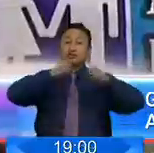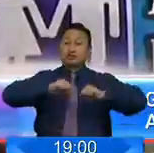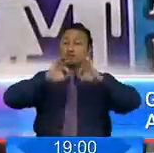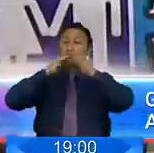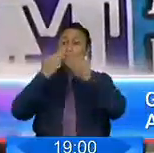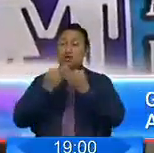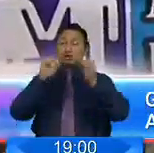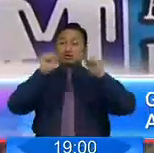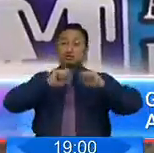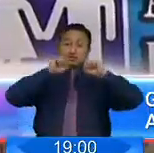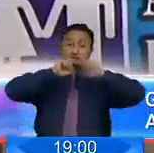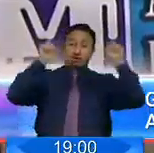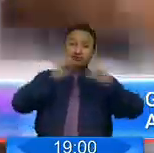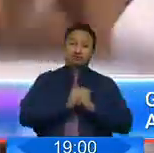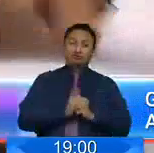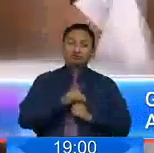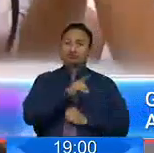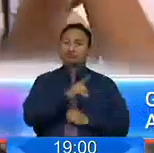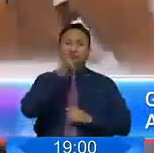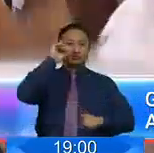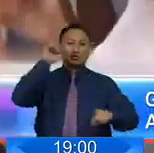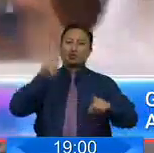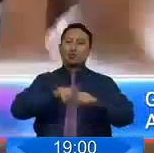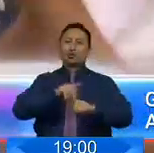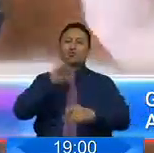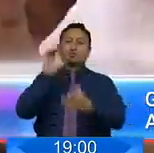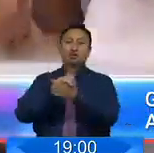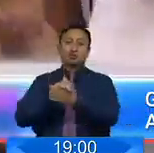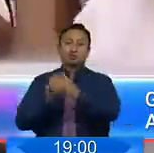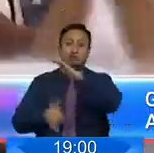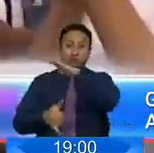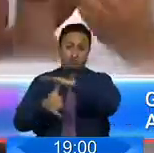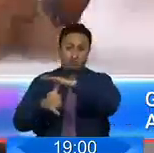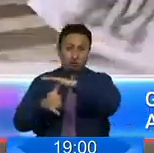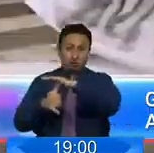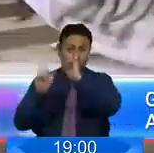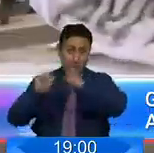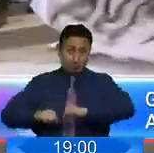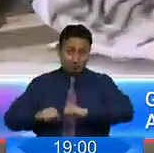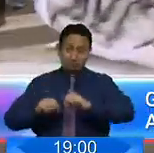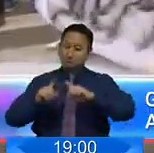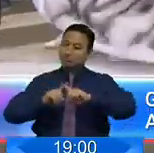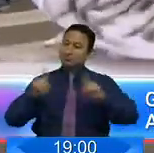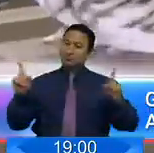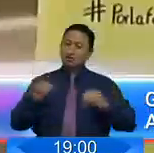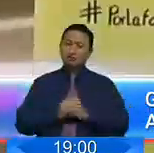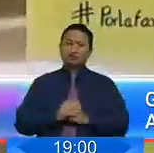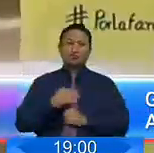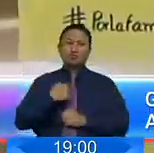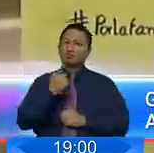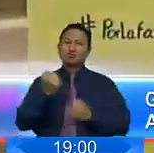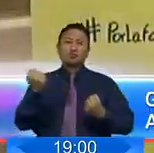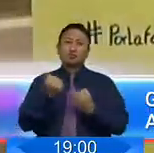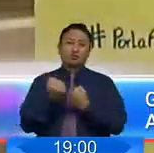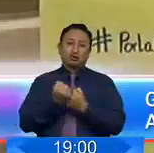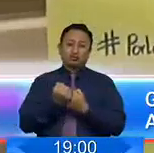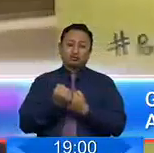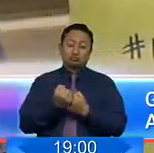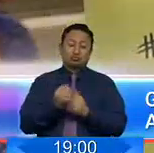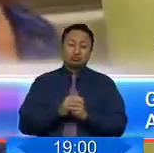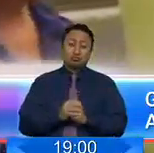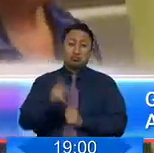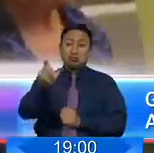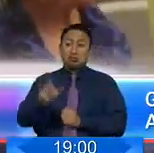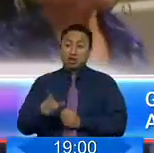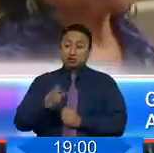Estaban en contra del matrimonio igualitario. El matrimonio igualitario, estamos en contra de eso porque, bueno, nadie se opone a que cada uno